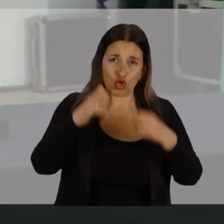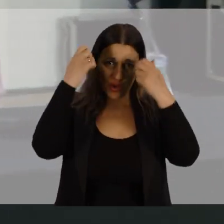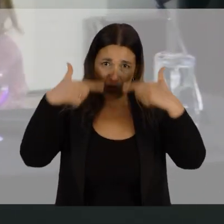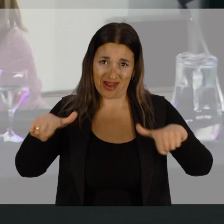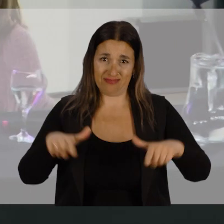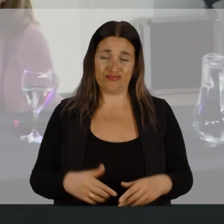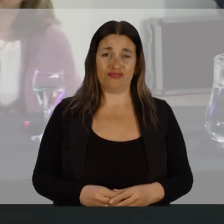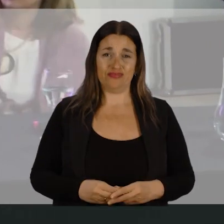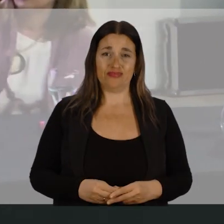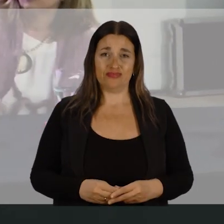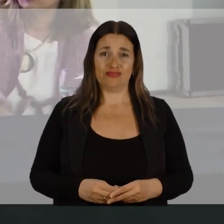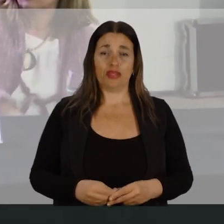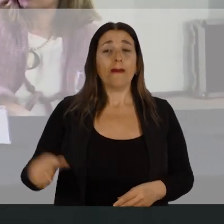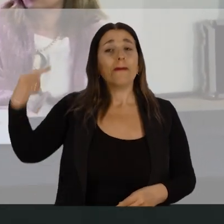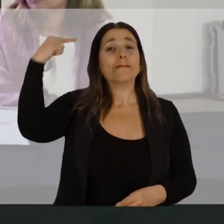para la zona rural.